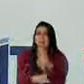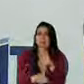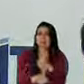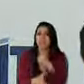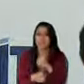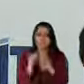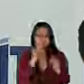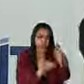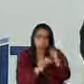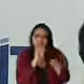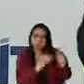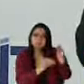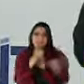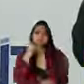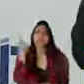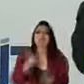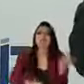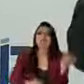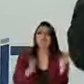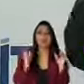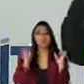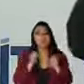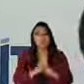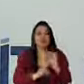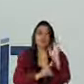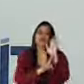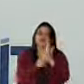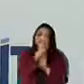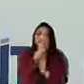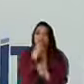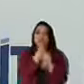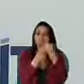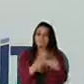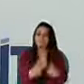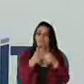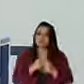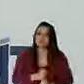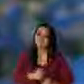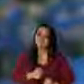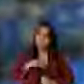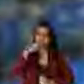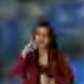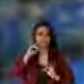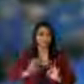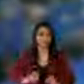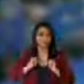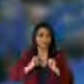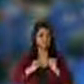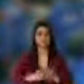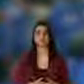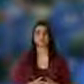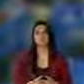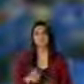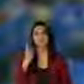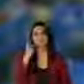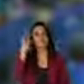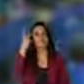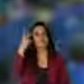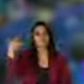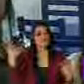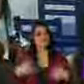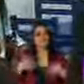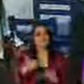precisamente para promover un adecuado desarrollo nutricional en nuestros niños. Para los padres, esta es una gran